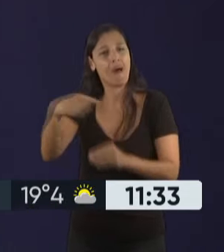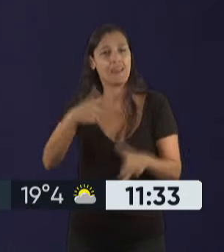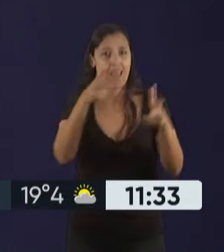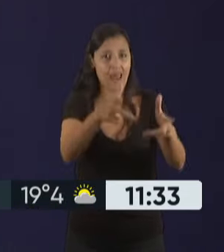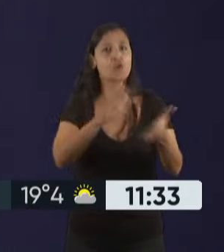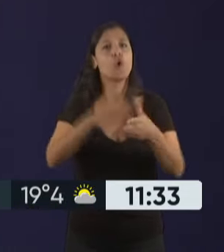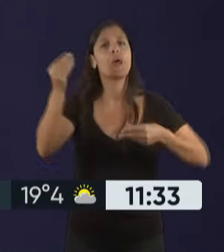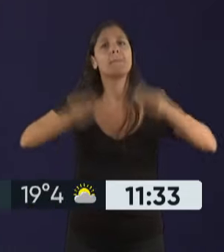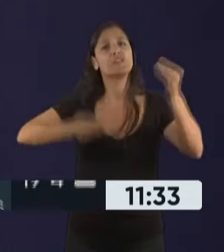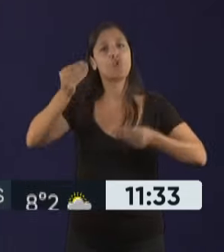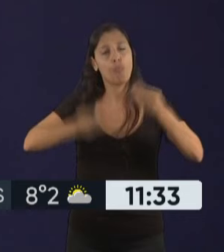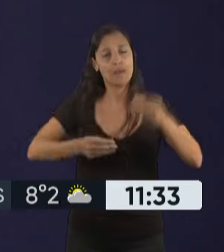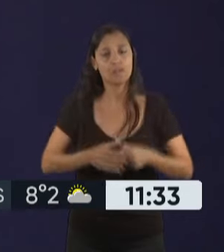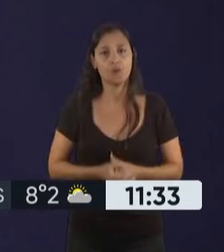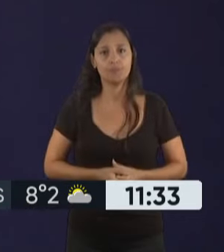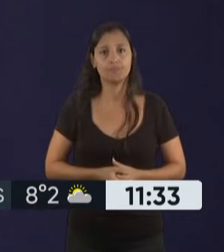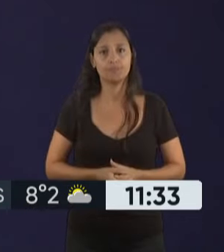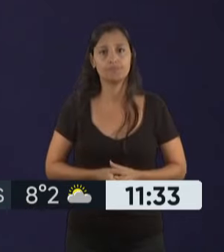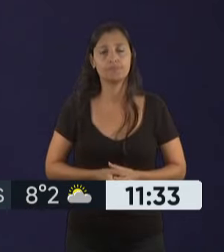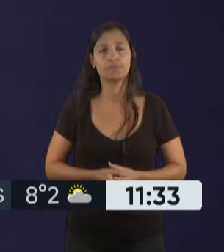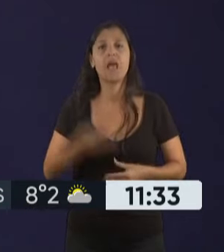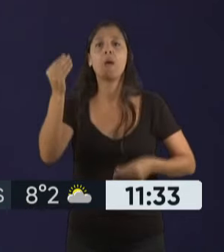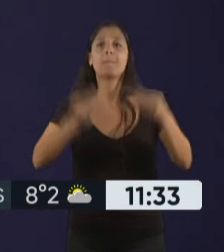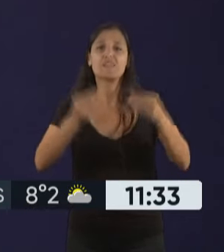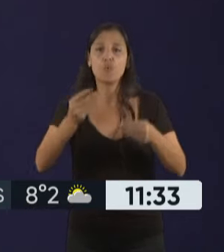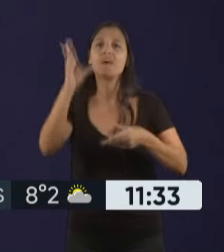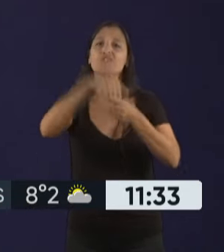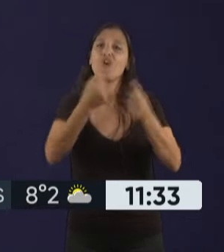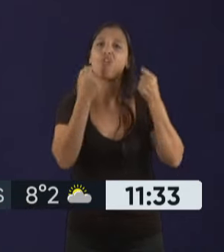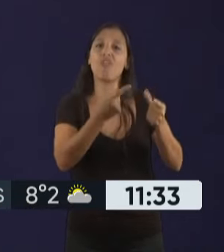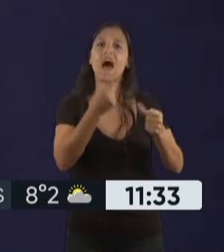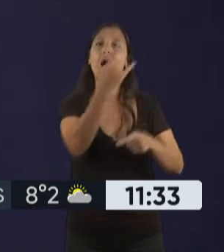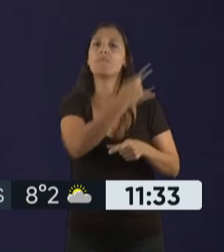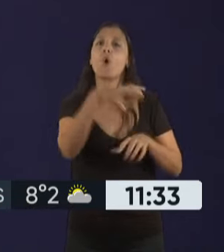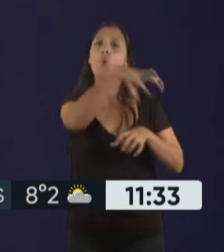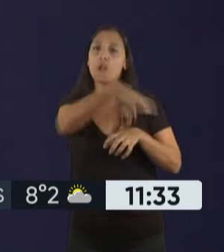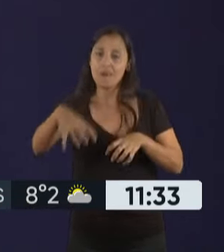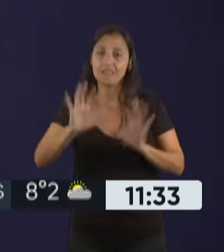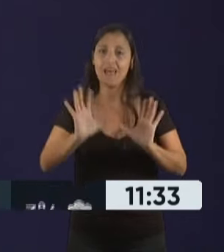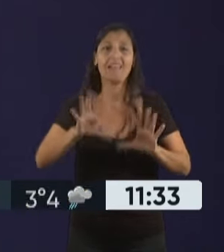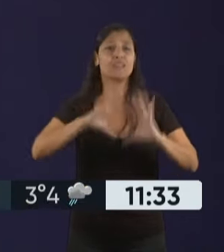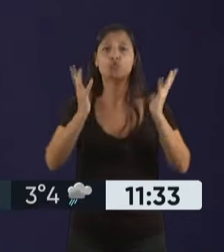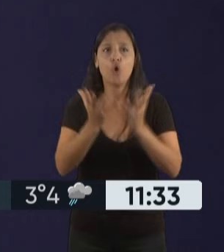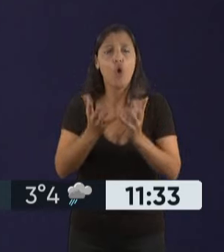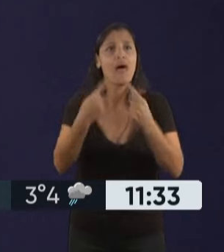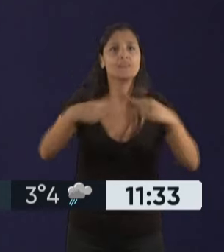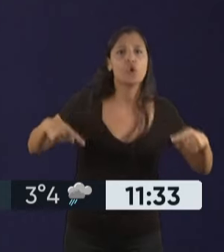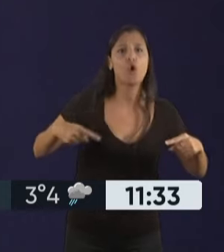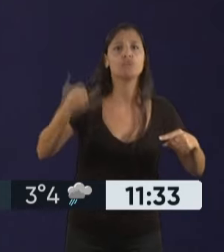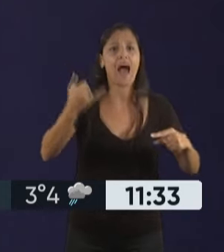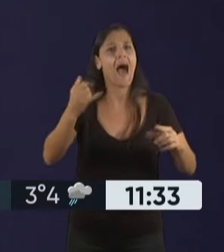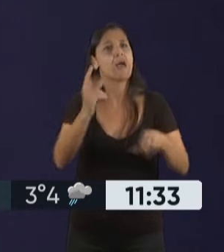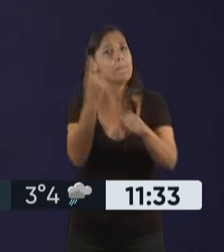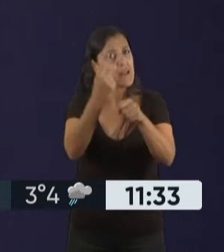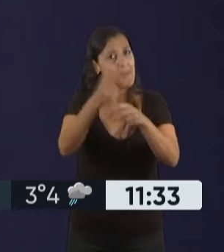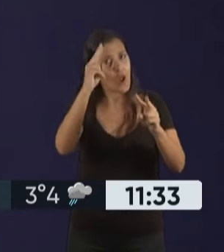al presupuesto de Educación al presupuesto universitario todo lo que esté dentro de la del respeto